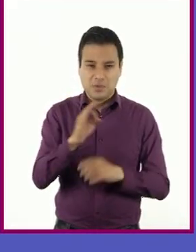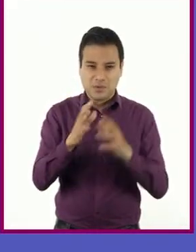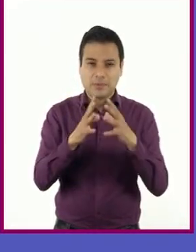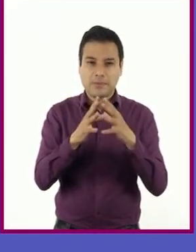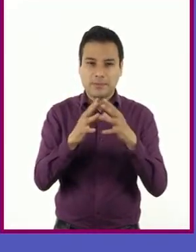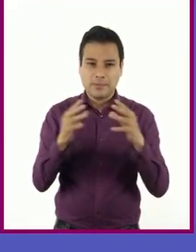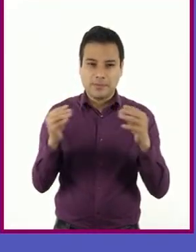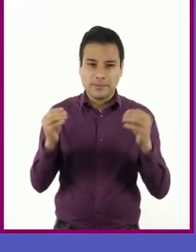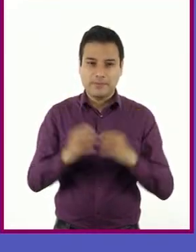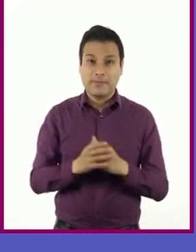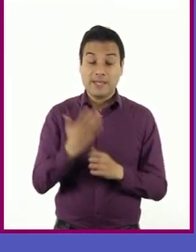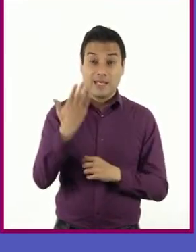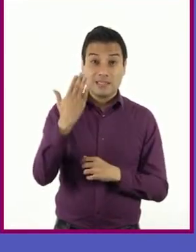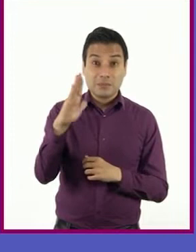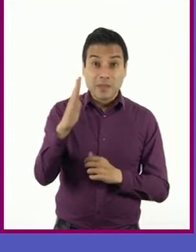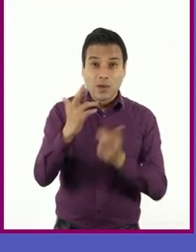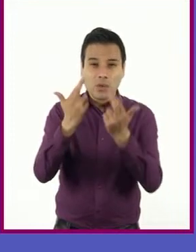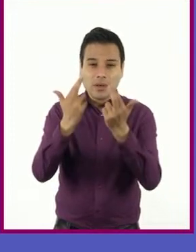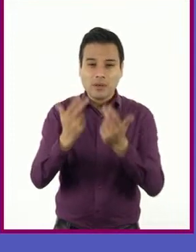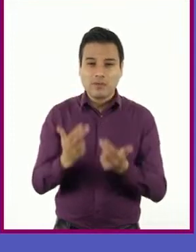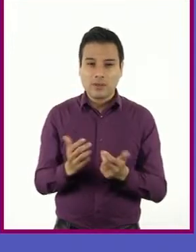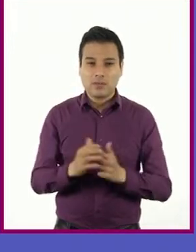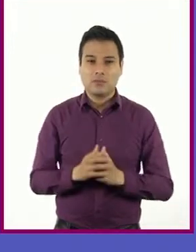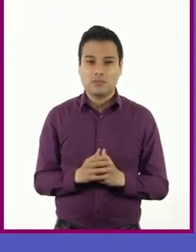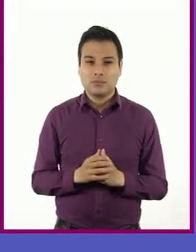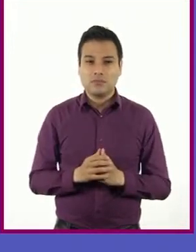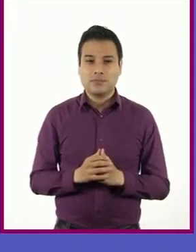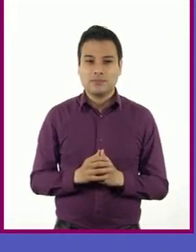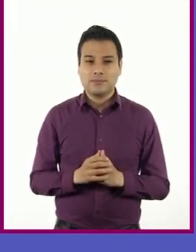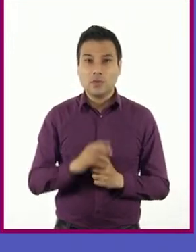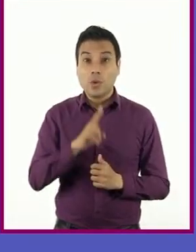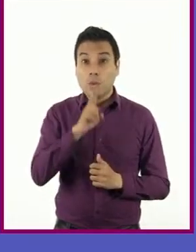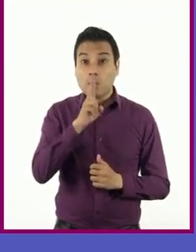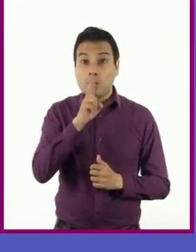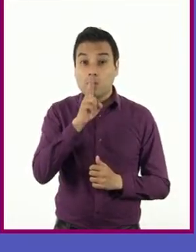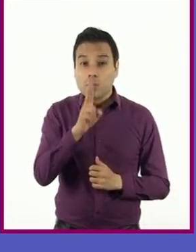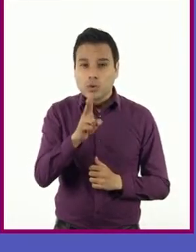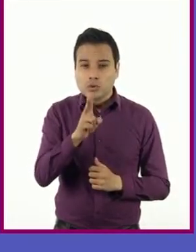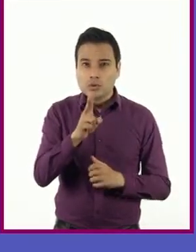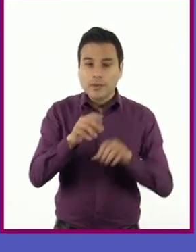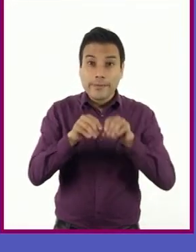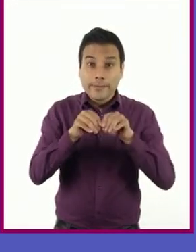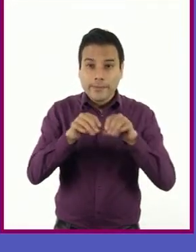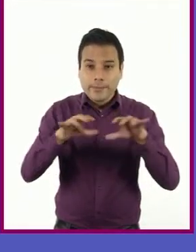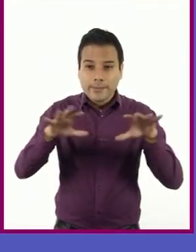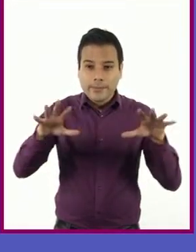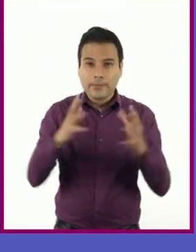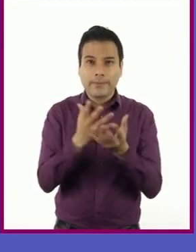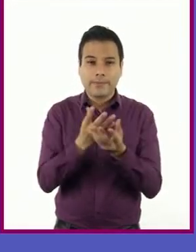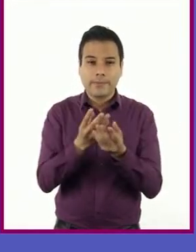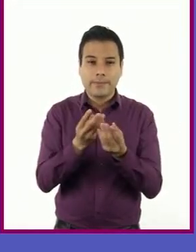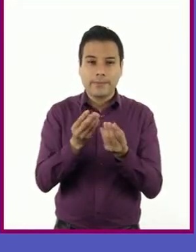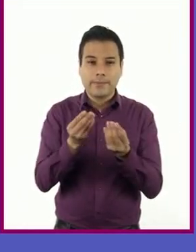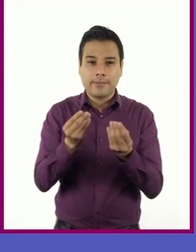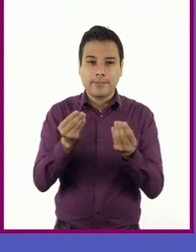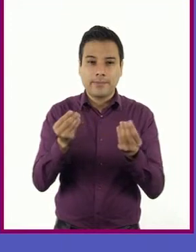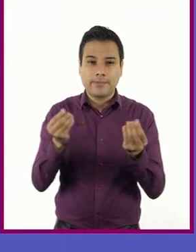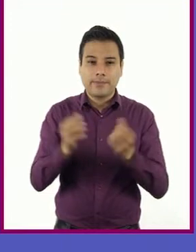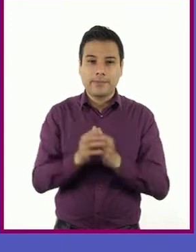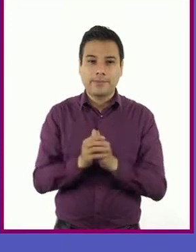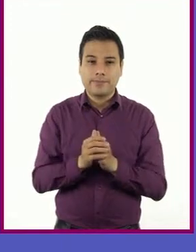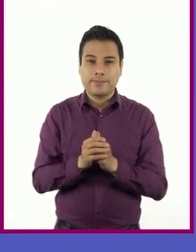Espejos para siempre quebrados, sombra de voces para siempre acalladas. La